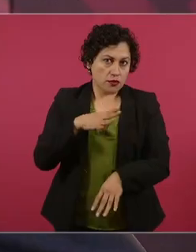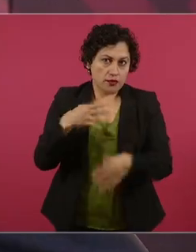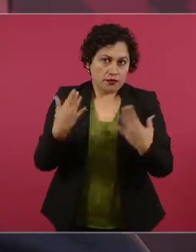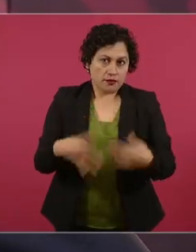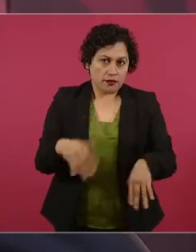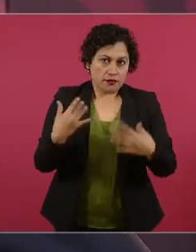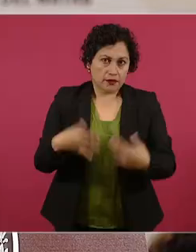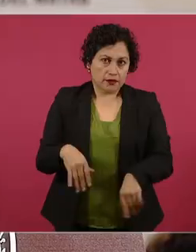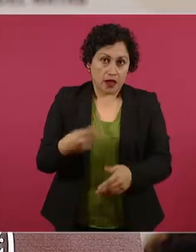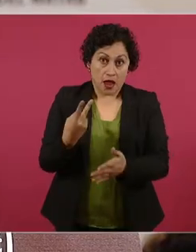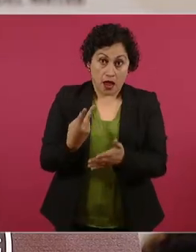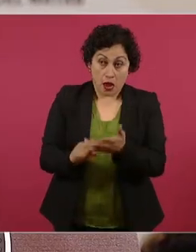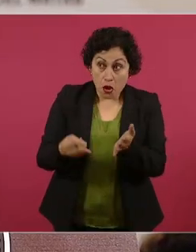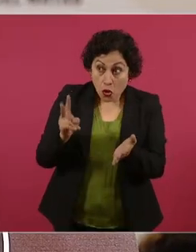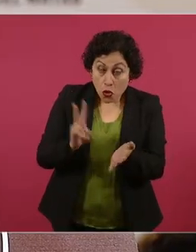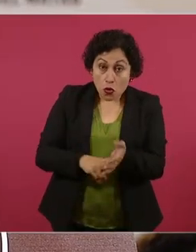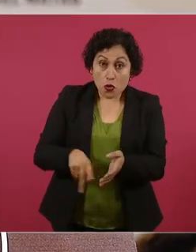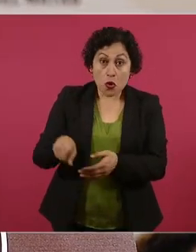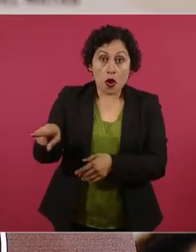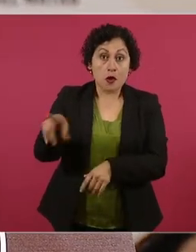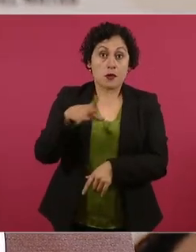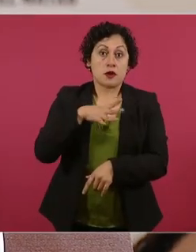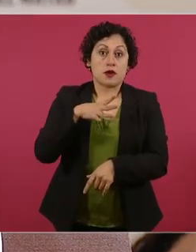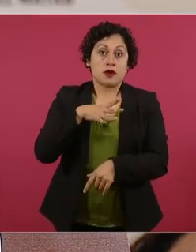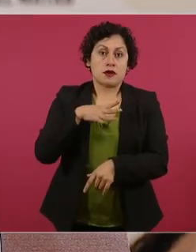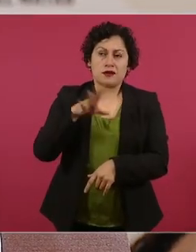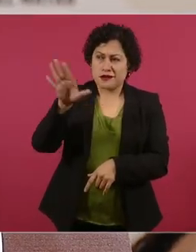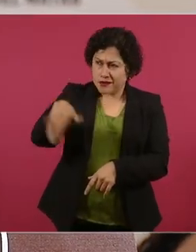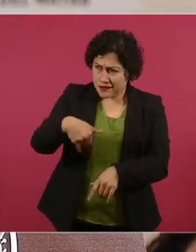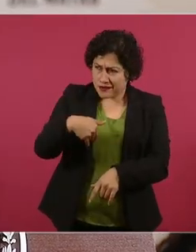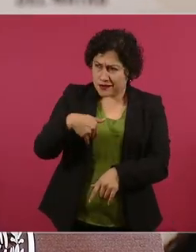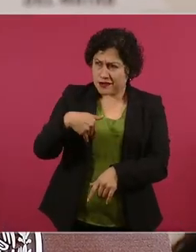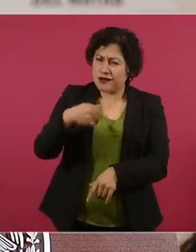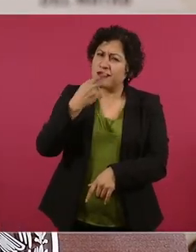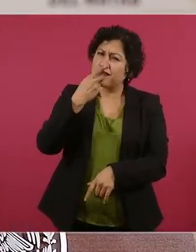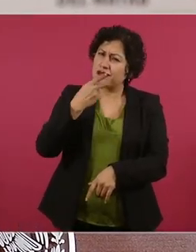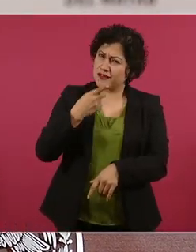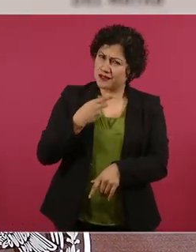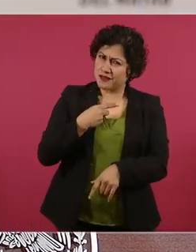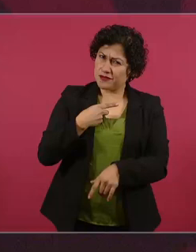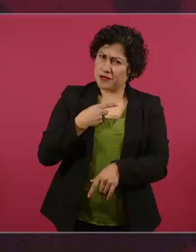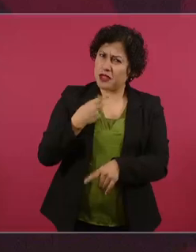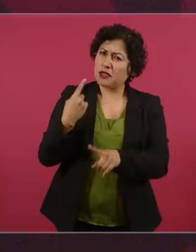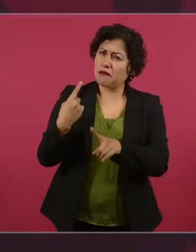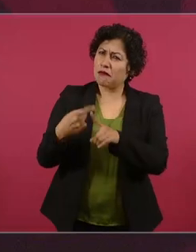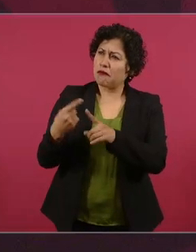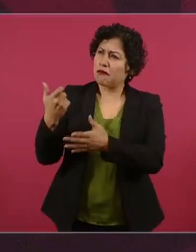dos veces, que me diga quién lo contrató